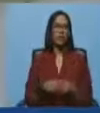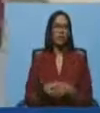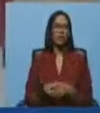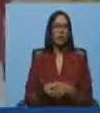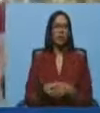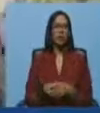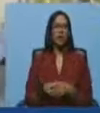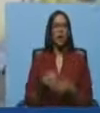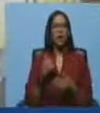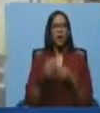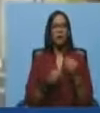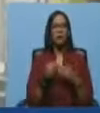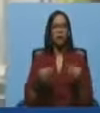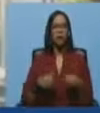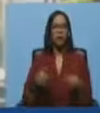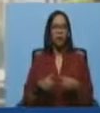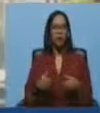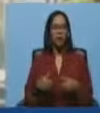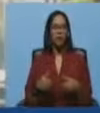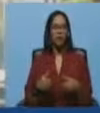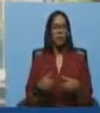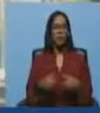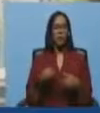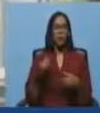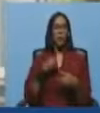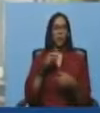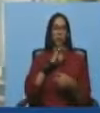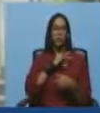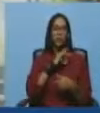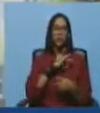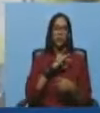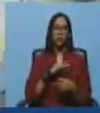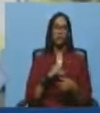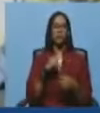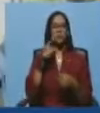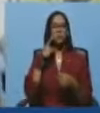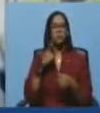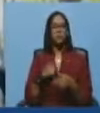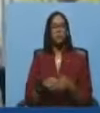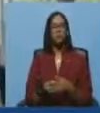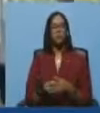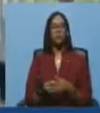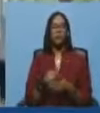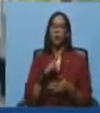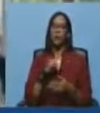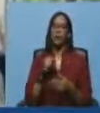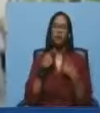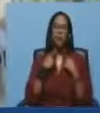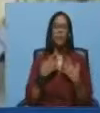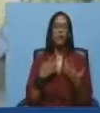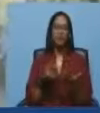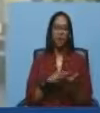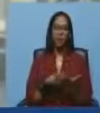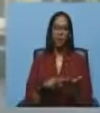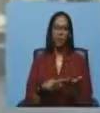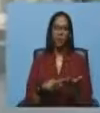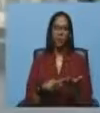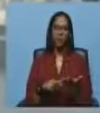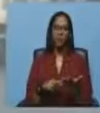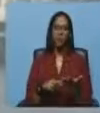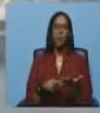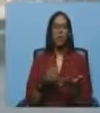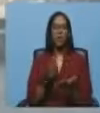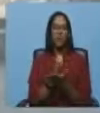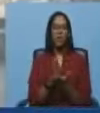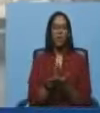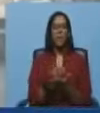se distraen. Entonces hay que hacer un esfuerzo tremendo como sociedad. Ojo, no se ha perdido la lectura. Yo creo que cada vez